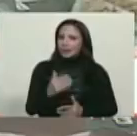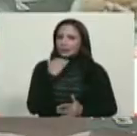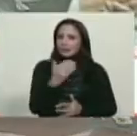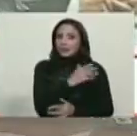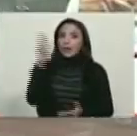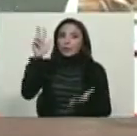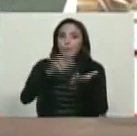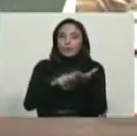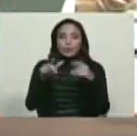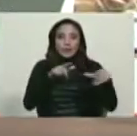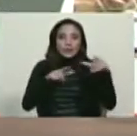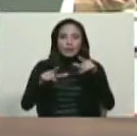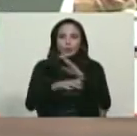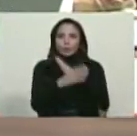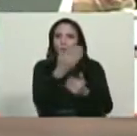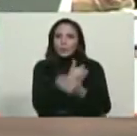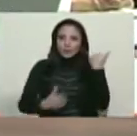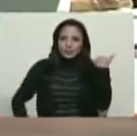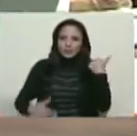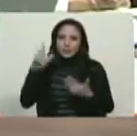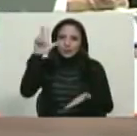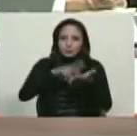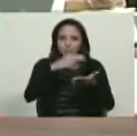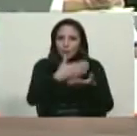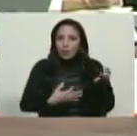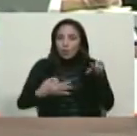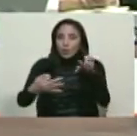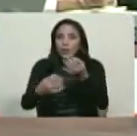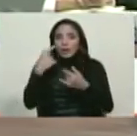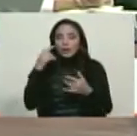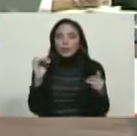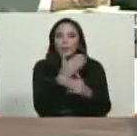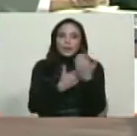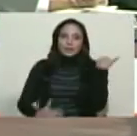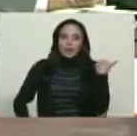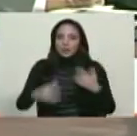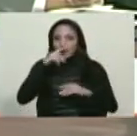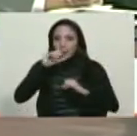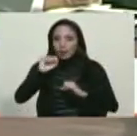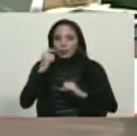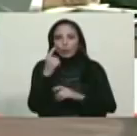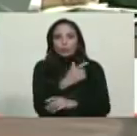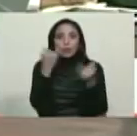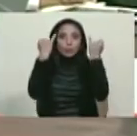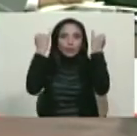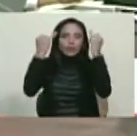decreto presidencial. Aquí el presidente de la República pues consignó,